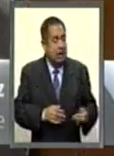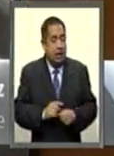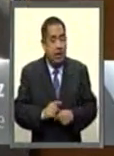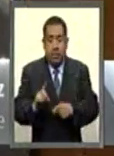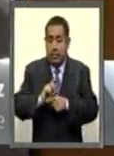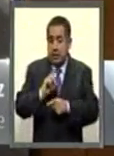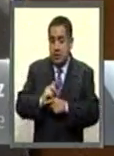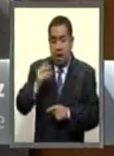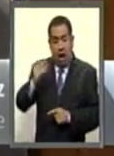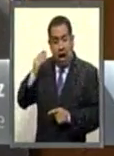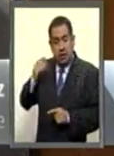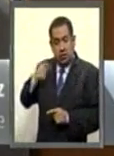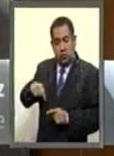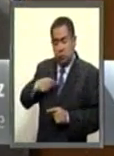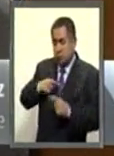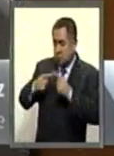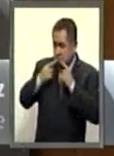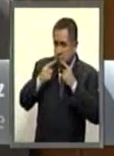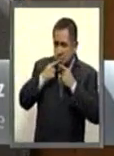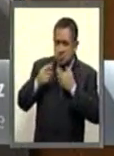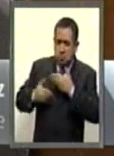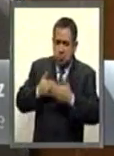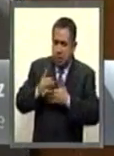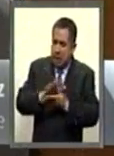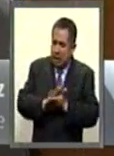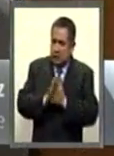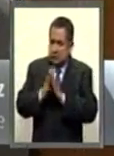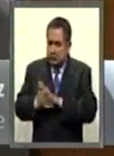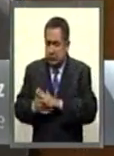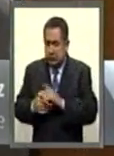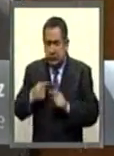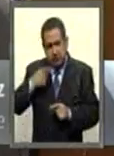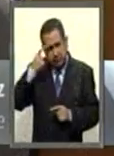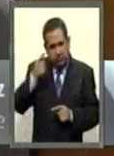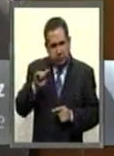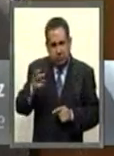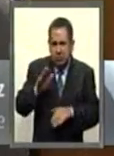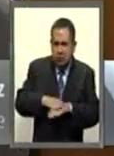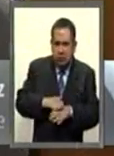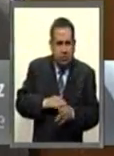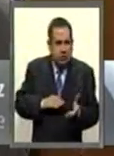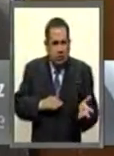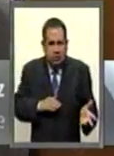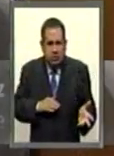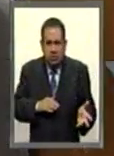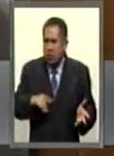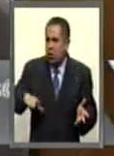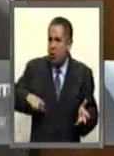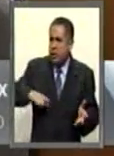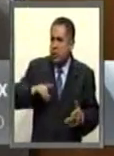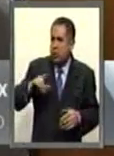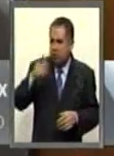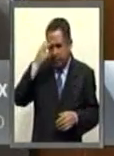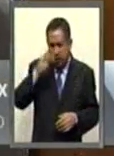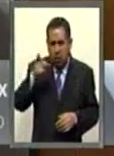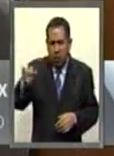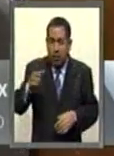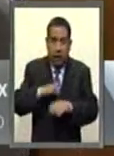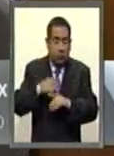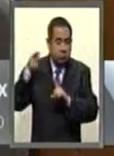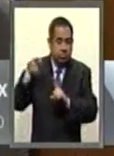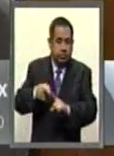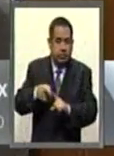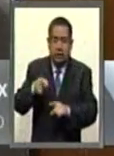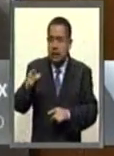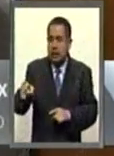las pláticas para este proceso de transición, preguntamos y pedimos al gobierno de la República, particularmente